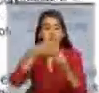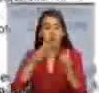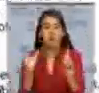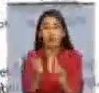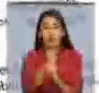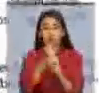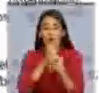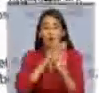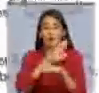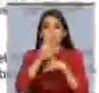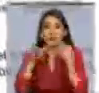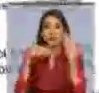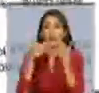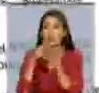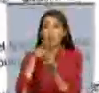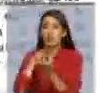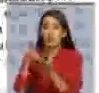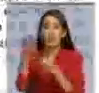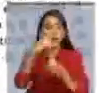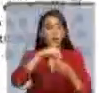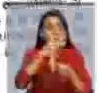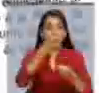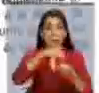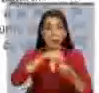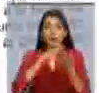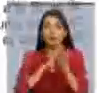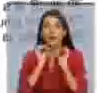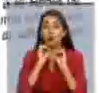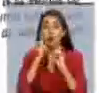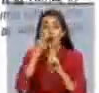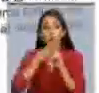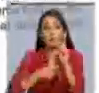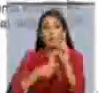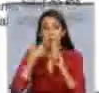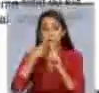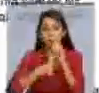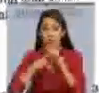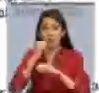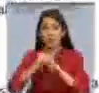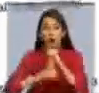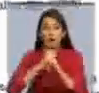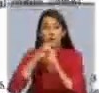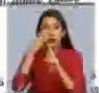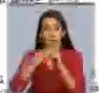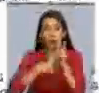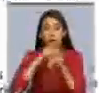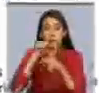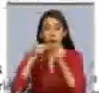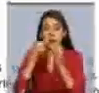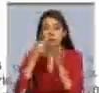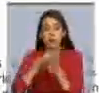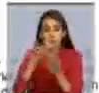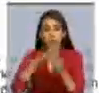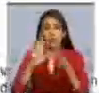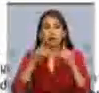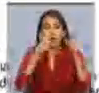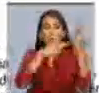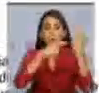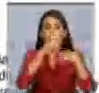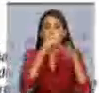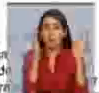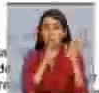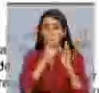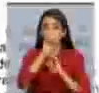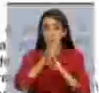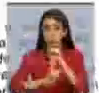país. Entre los aspectos que se consideran están la exoneración del pago del impuesto a la renta para nuevas microempresas por un lapso de 2 años,